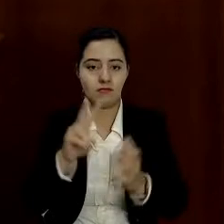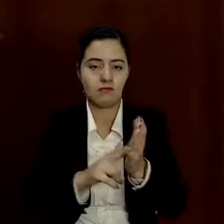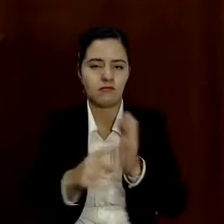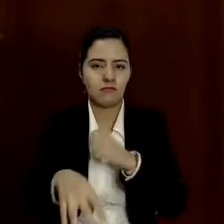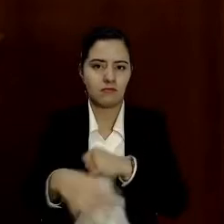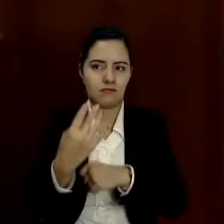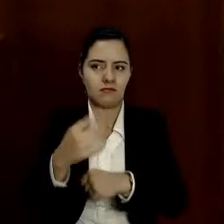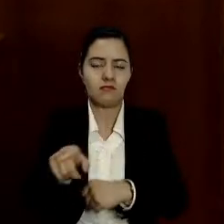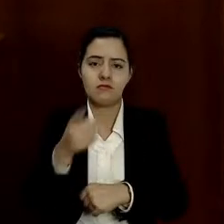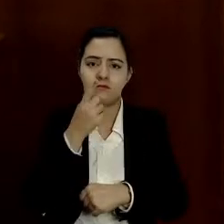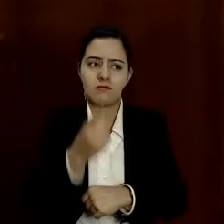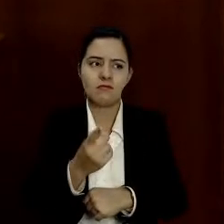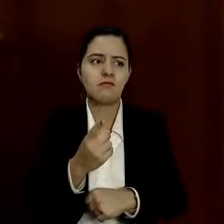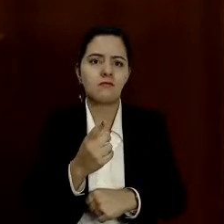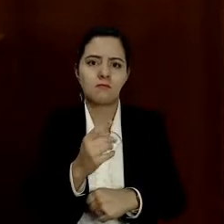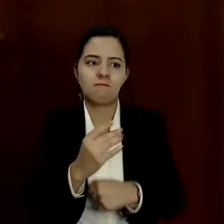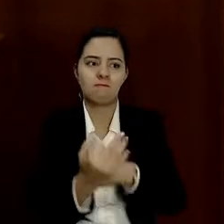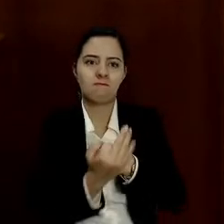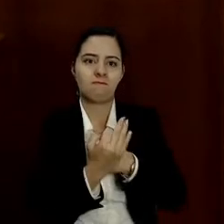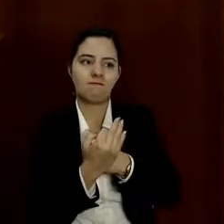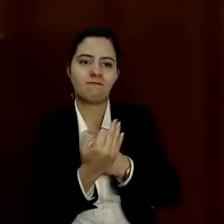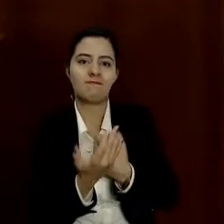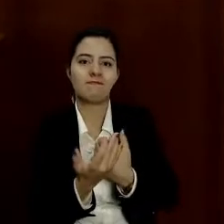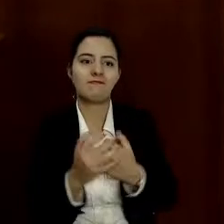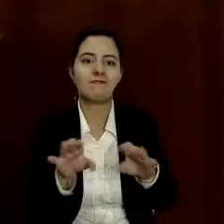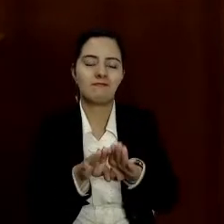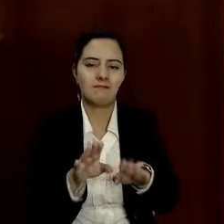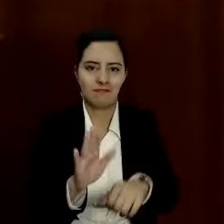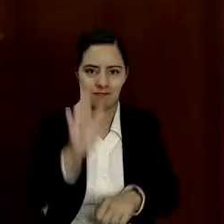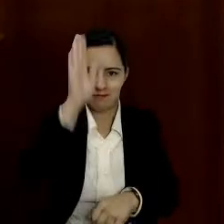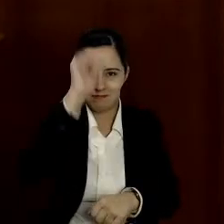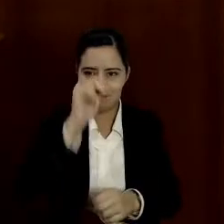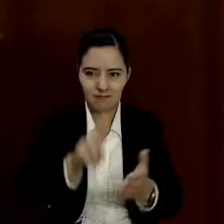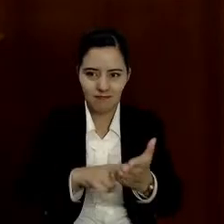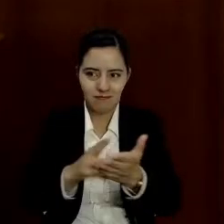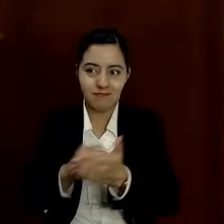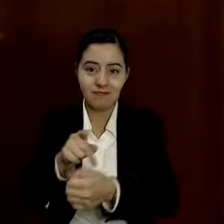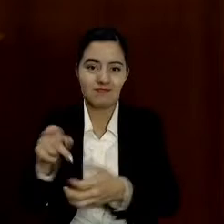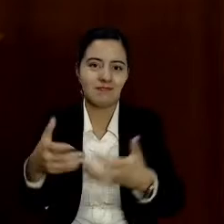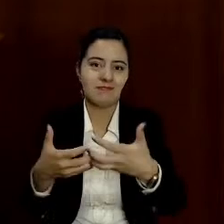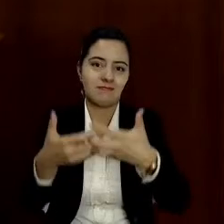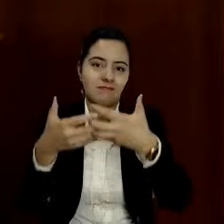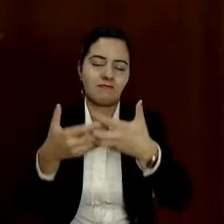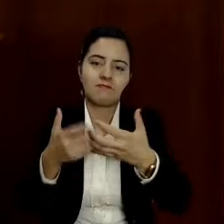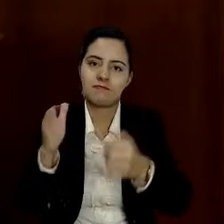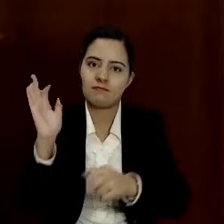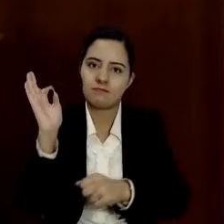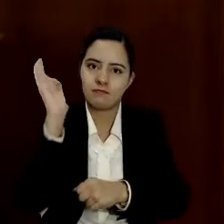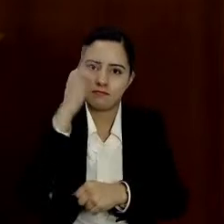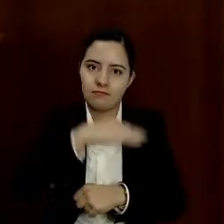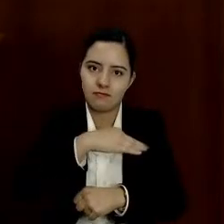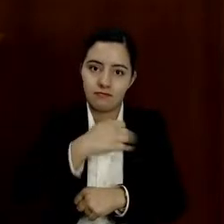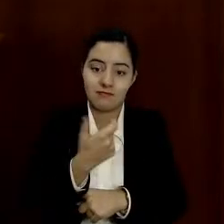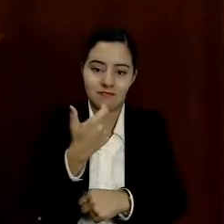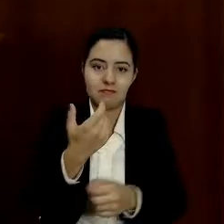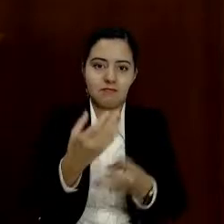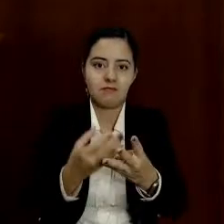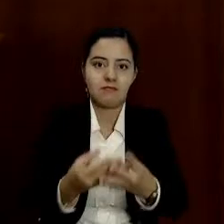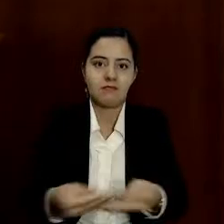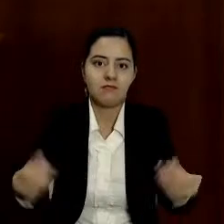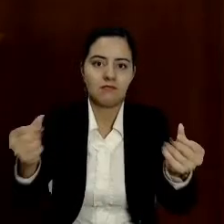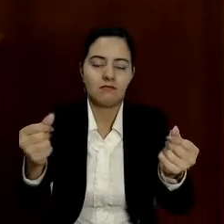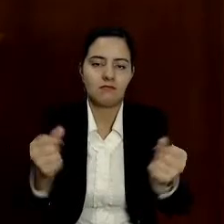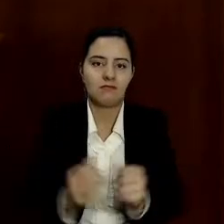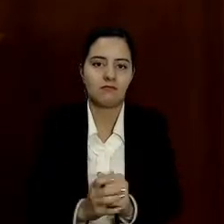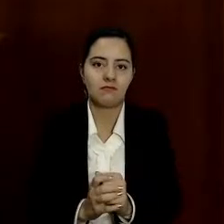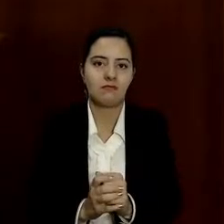convenios ilegales con cada una de las empresas fantasma con las cuales trianguló y desapareció los fondos federales, pues